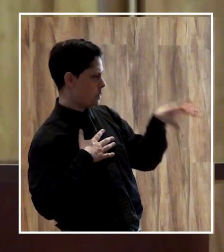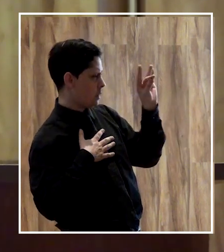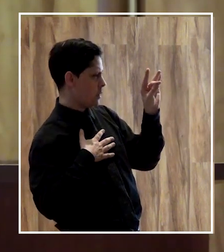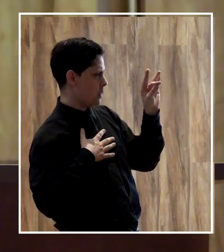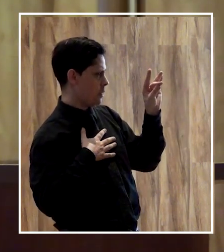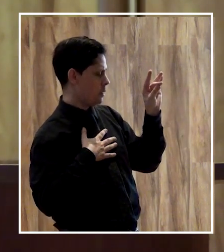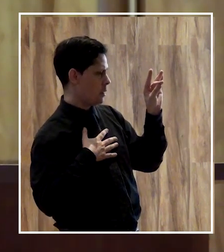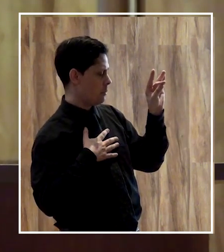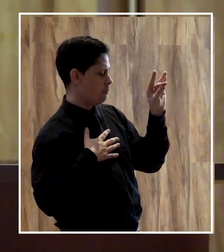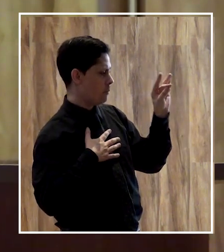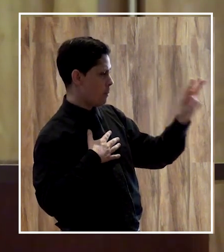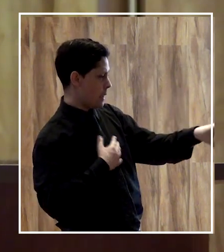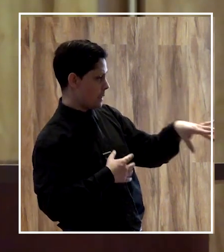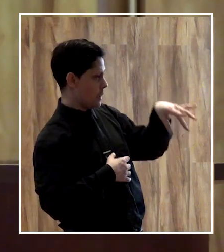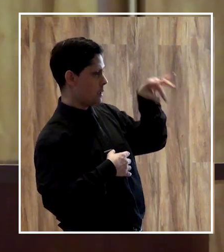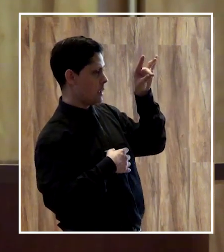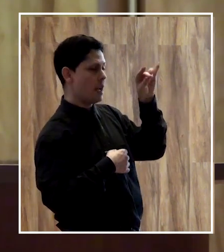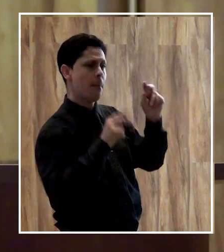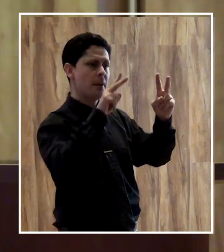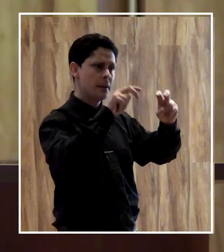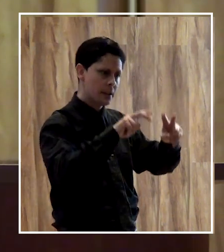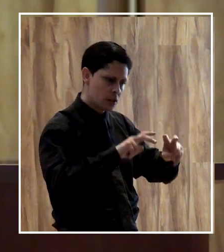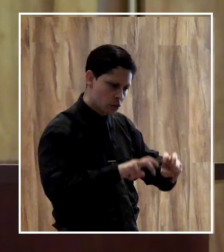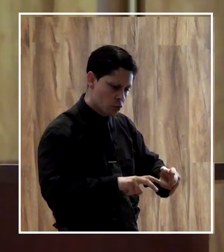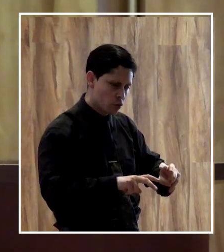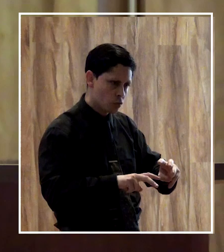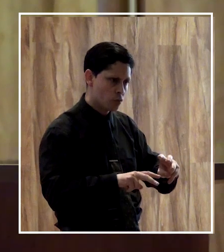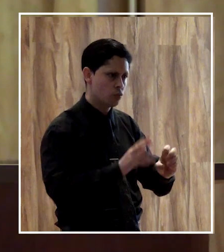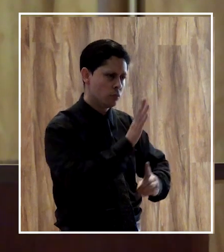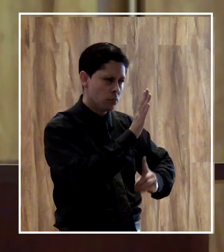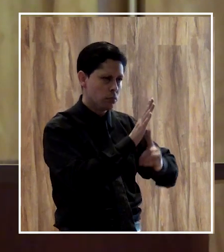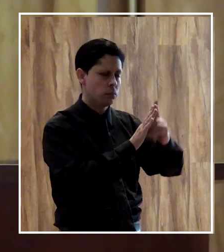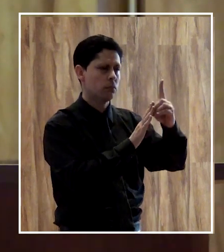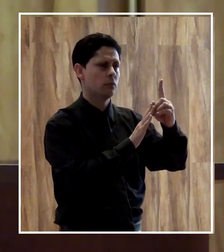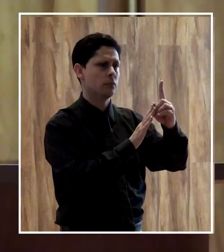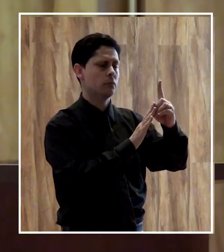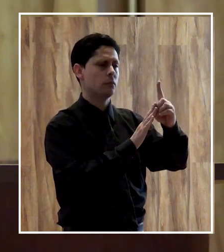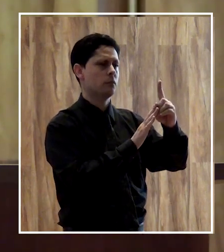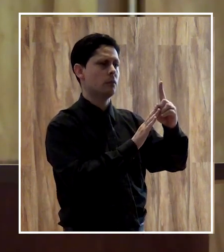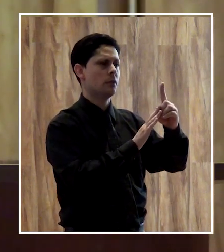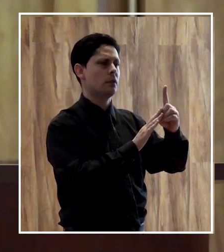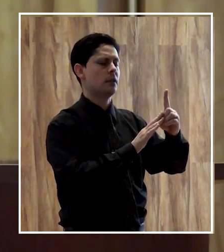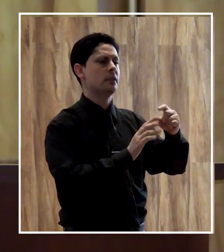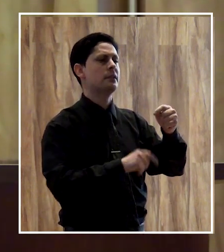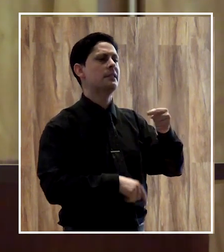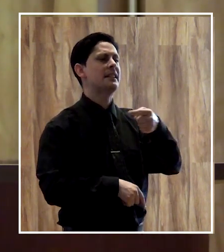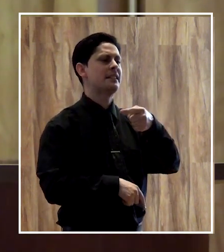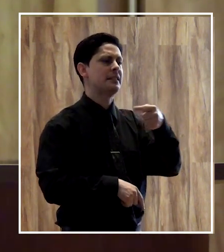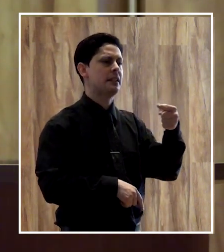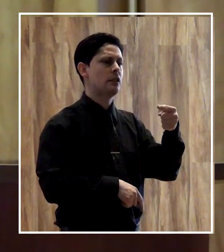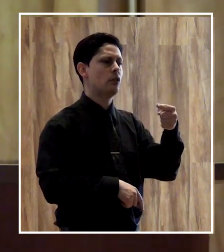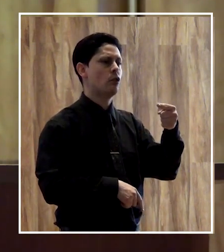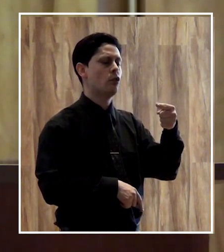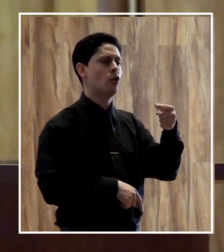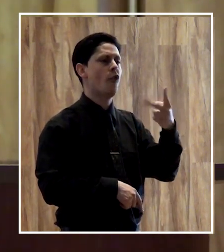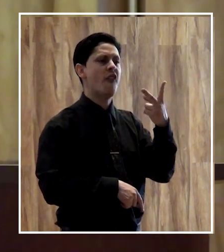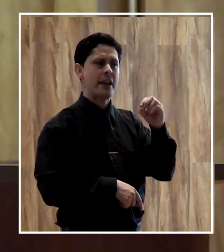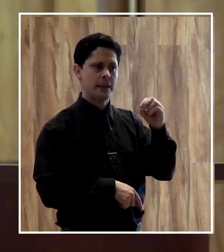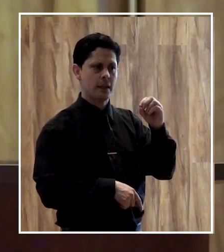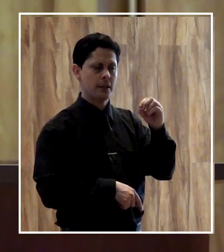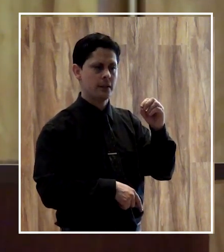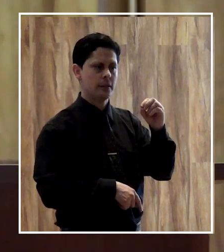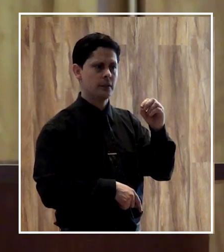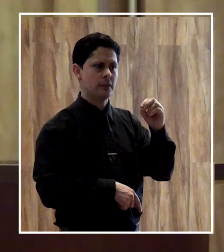especialmente ya no solo en la investigación sobre el siglo XX,